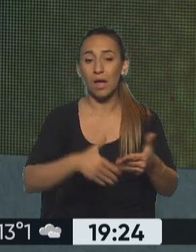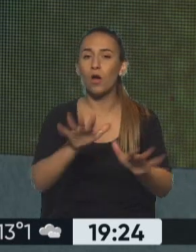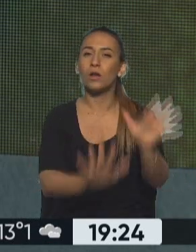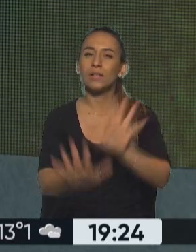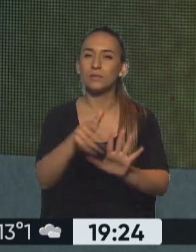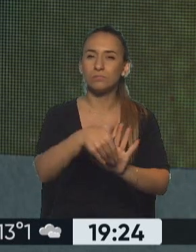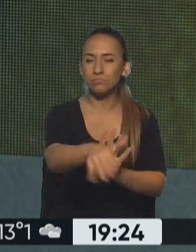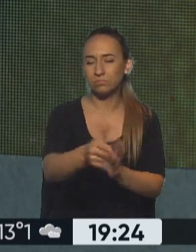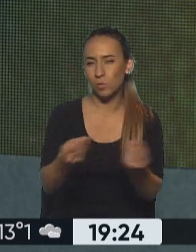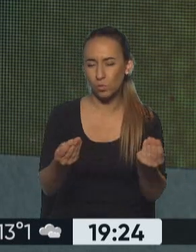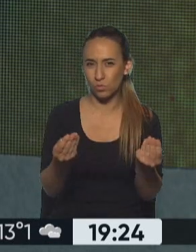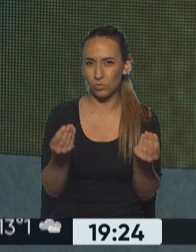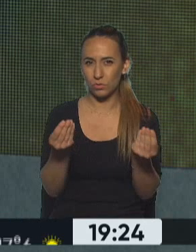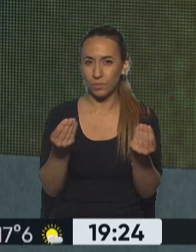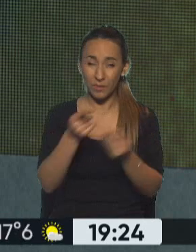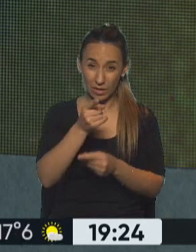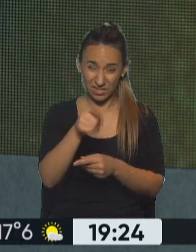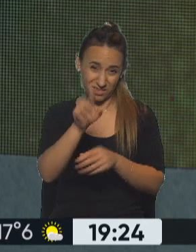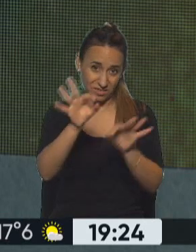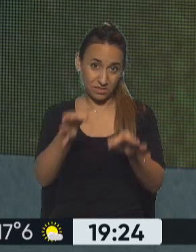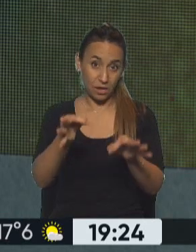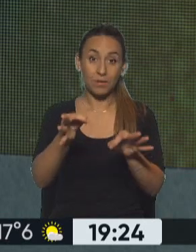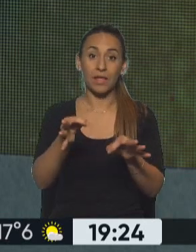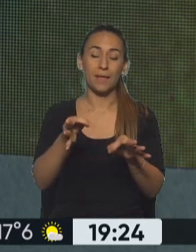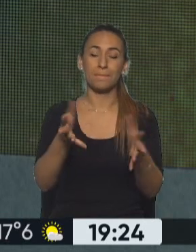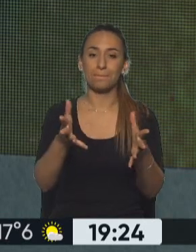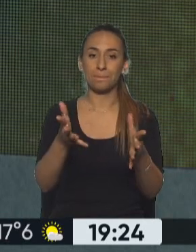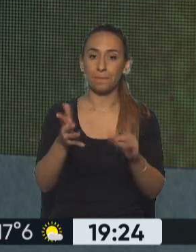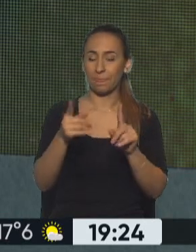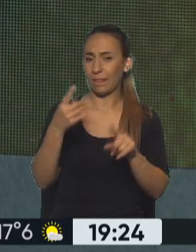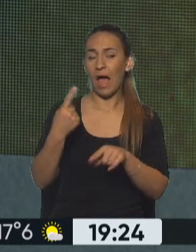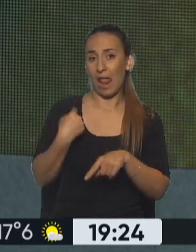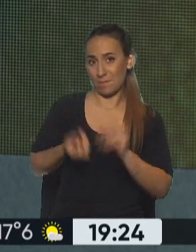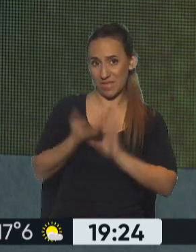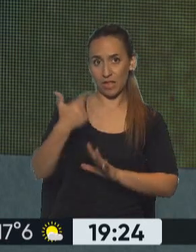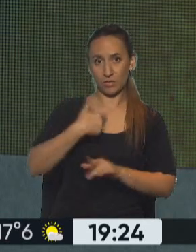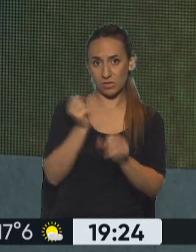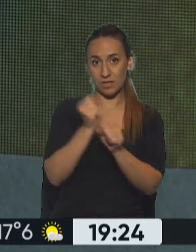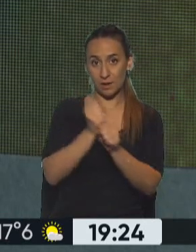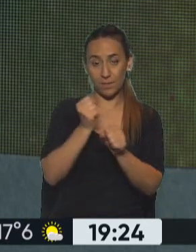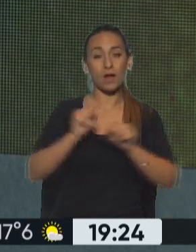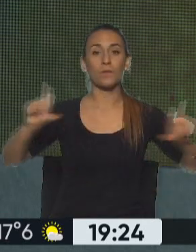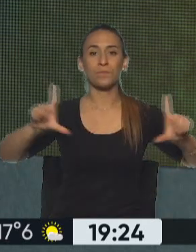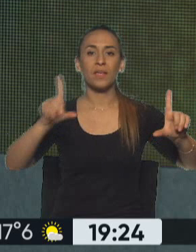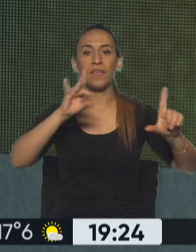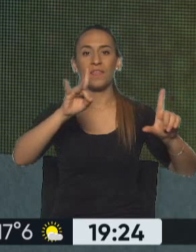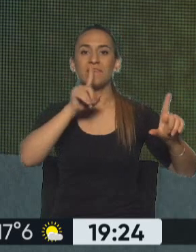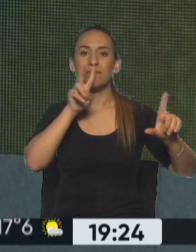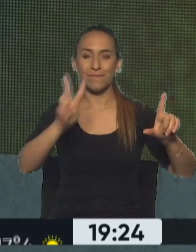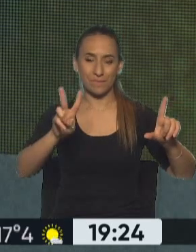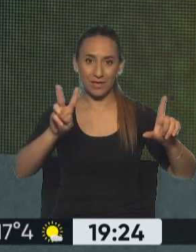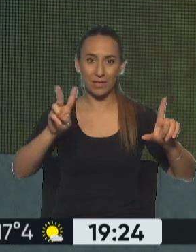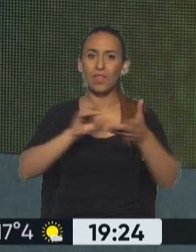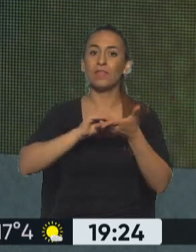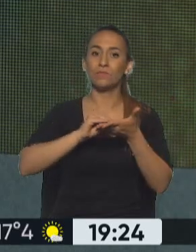aveliers ustedes saben que la mañana estoy en diputado TV y veo que hay proyectos que van y que vienen pero algunos que